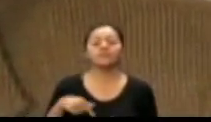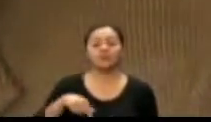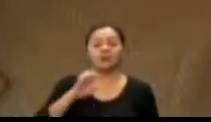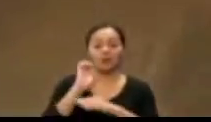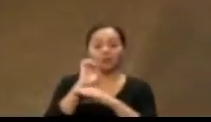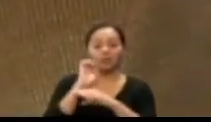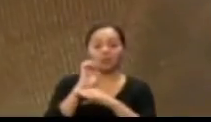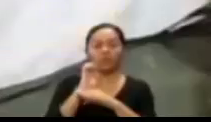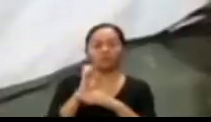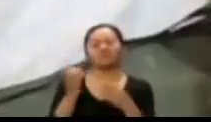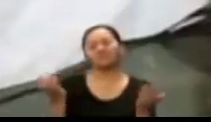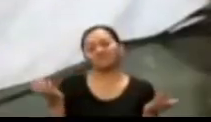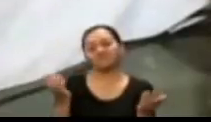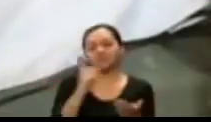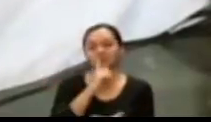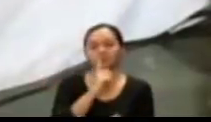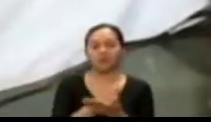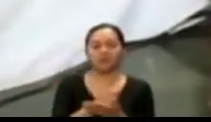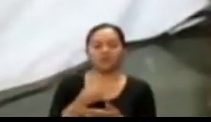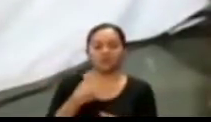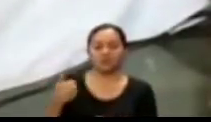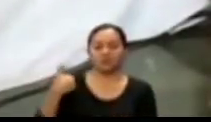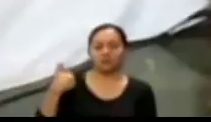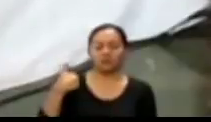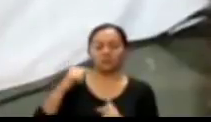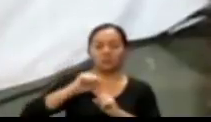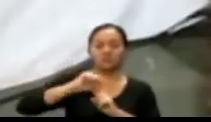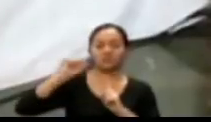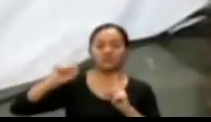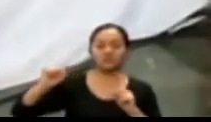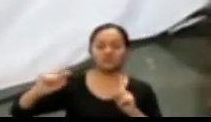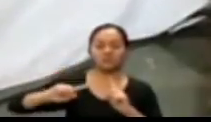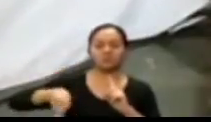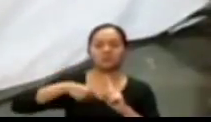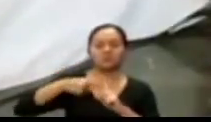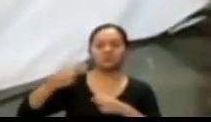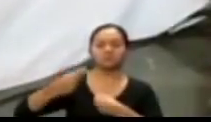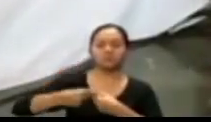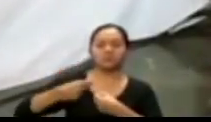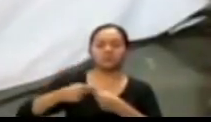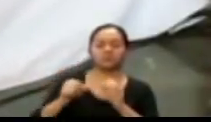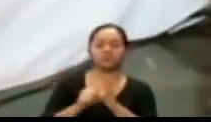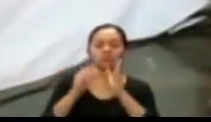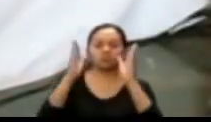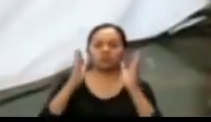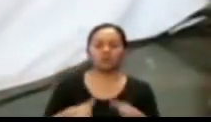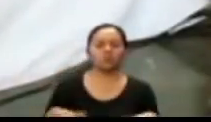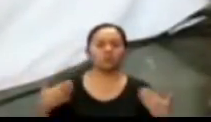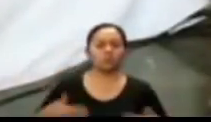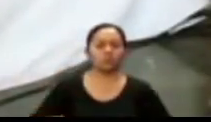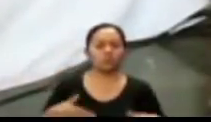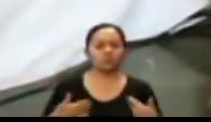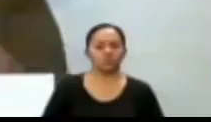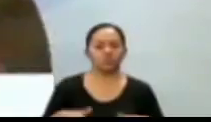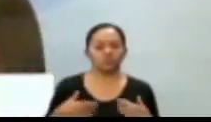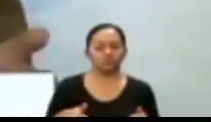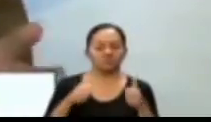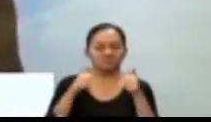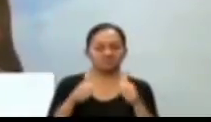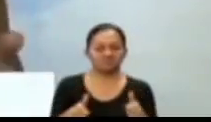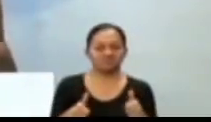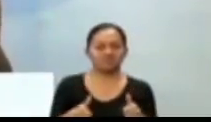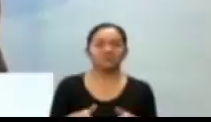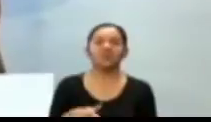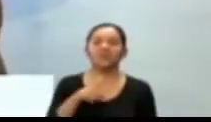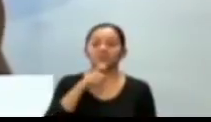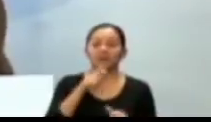Ecuador, nosotros tenemos un sistema de participación ciudadana extraordinario, o sea, que va